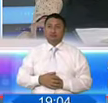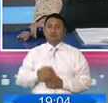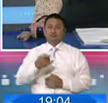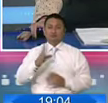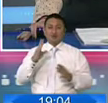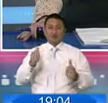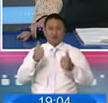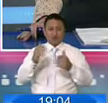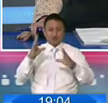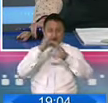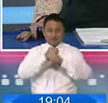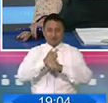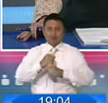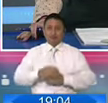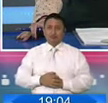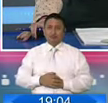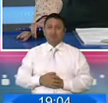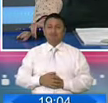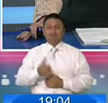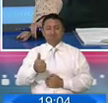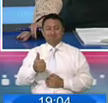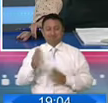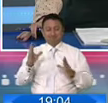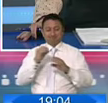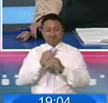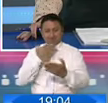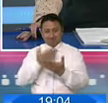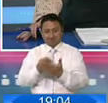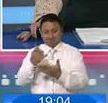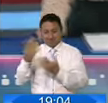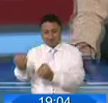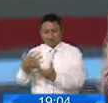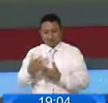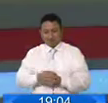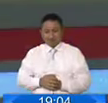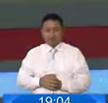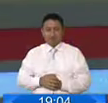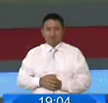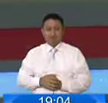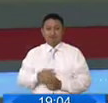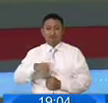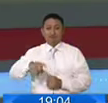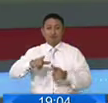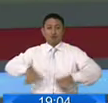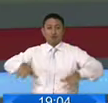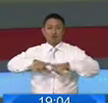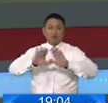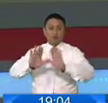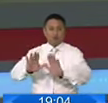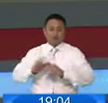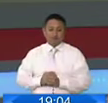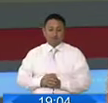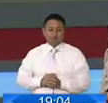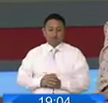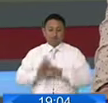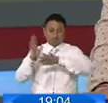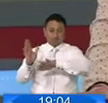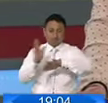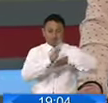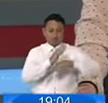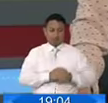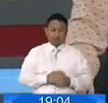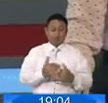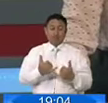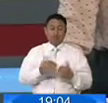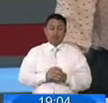noche muy buena noche también para ti javier gracias por traernos desinformación desde el lugar de los hechos pero por otro lado en